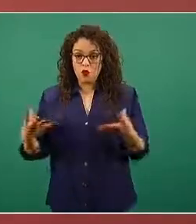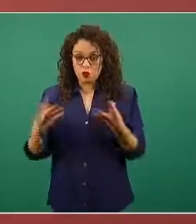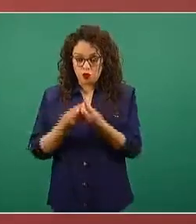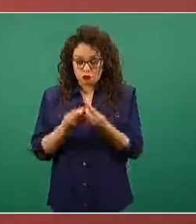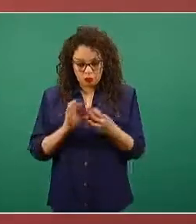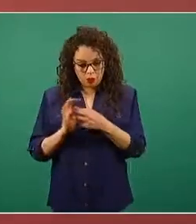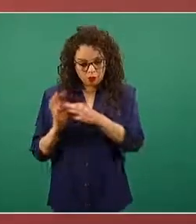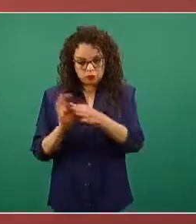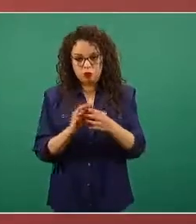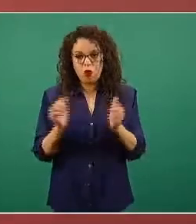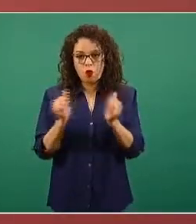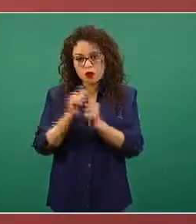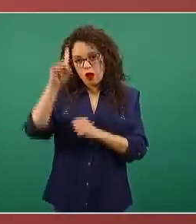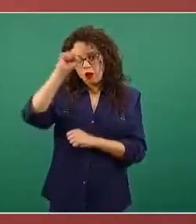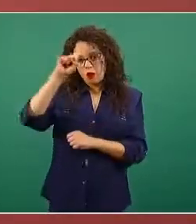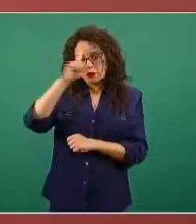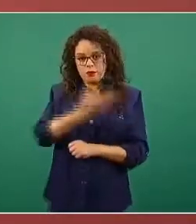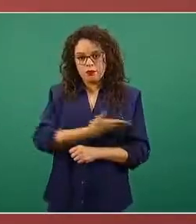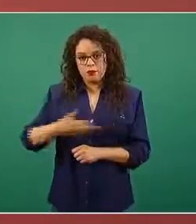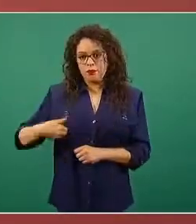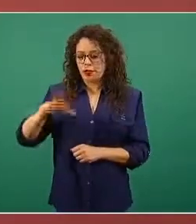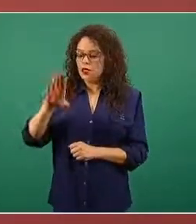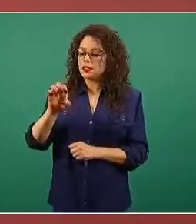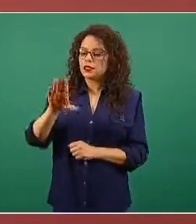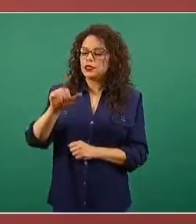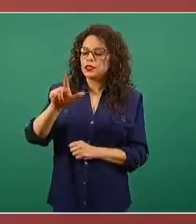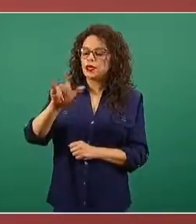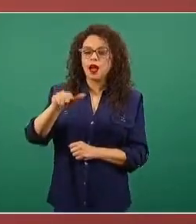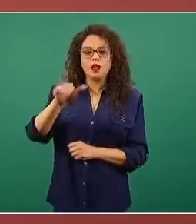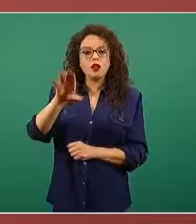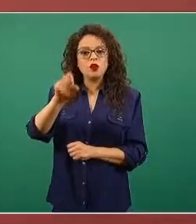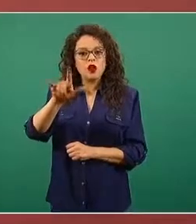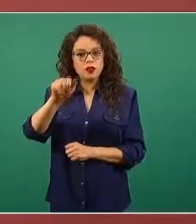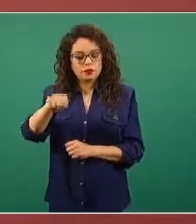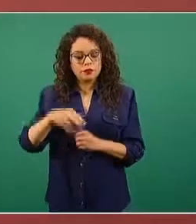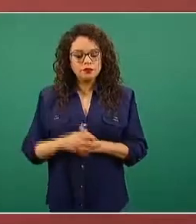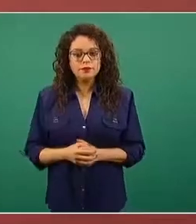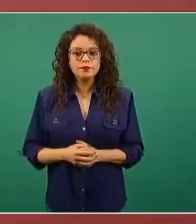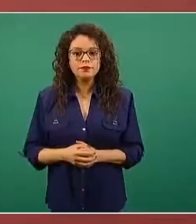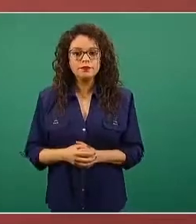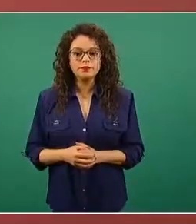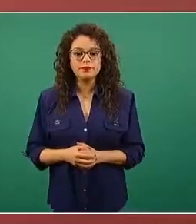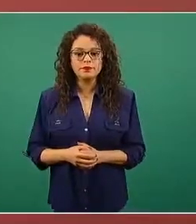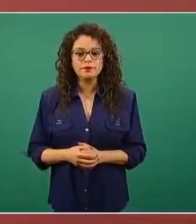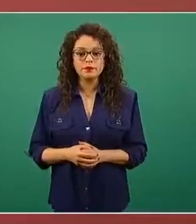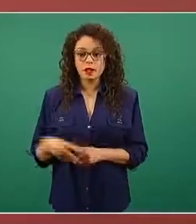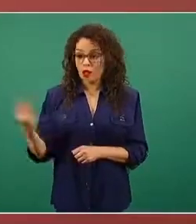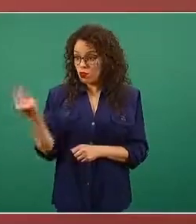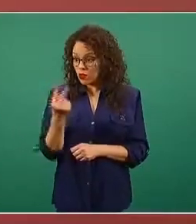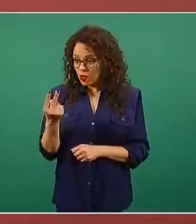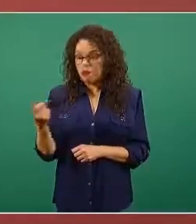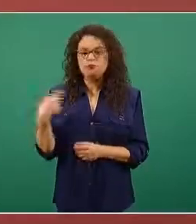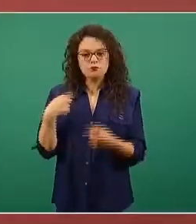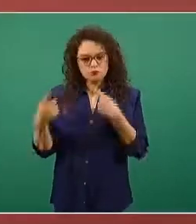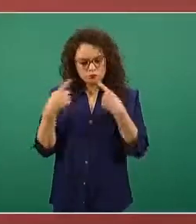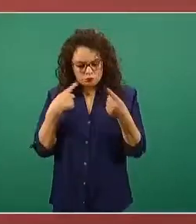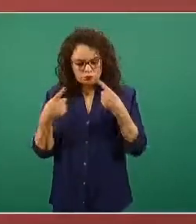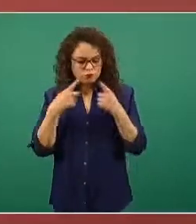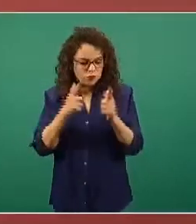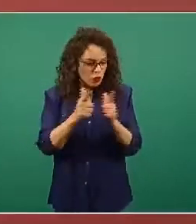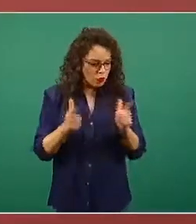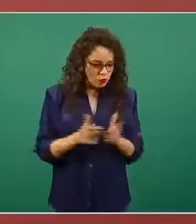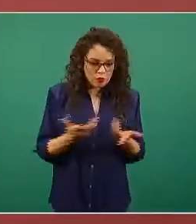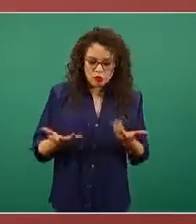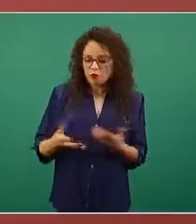con la asesora presidencial Cecilia Nicolini. Y ellas estuvimos en grupos de trabajo, digamos